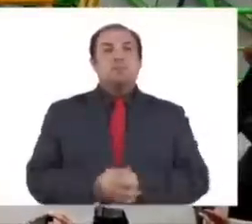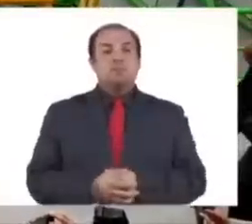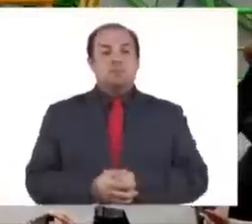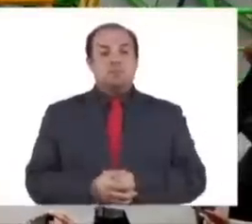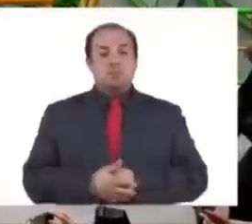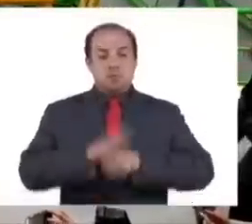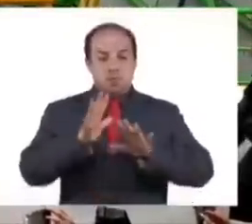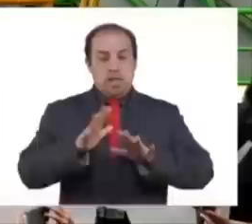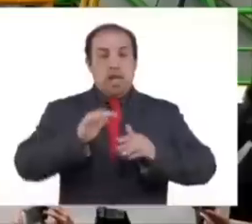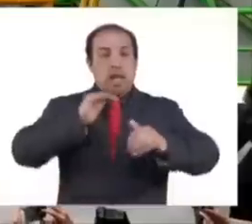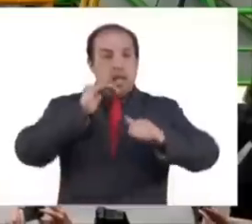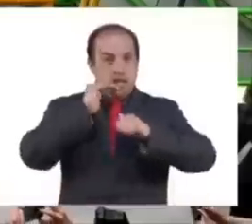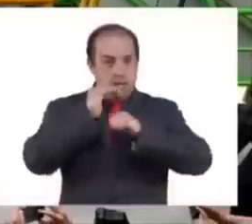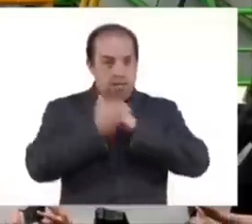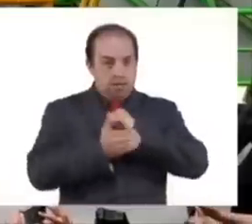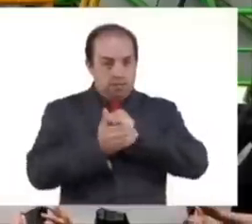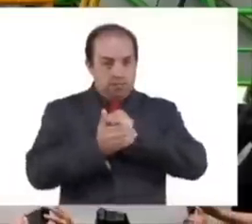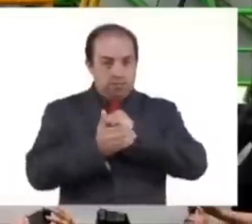justamente donde ya salen...